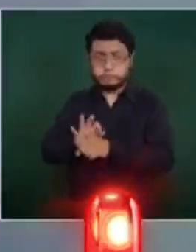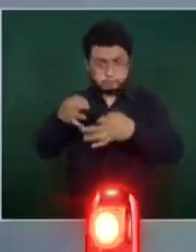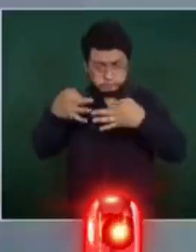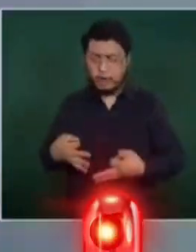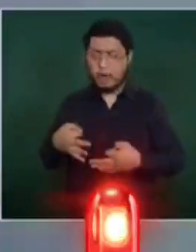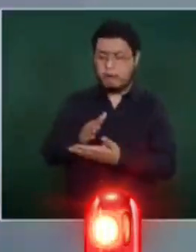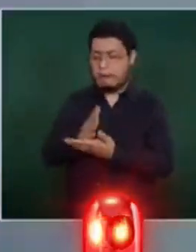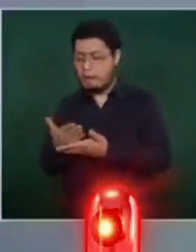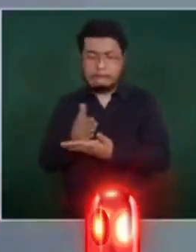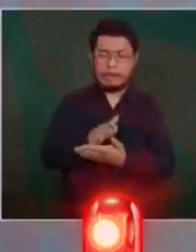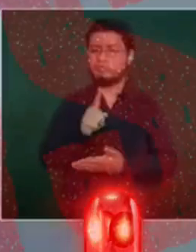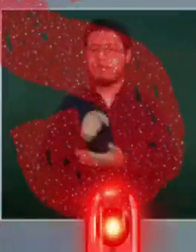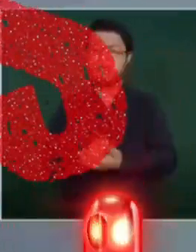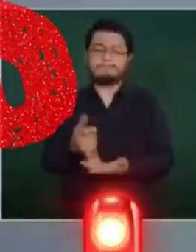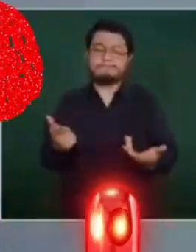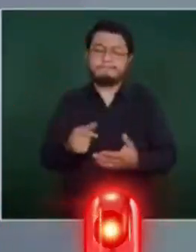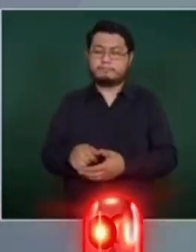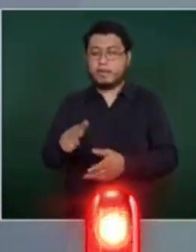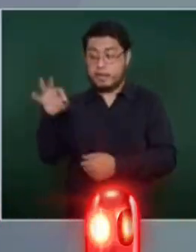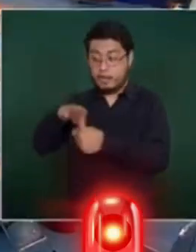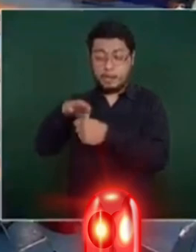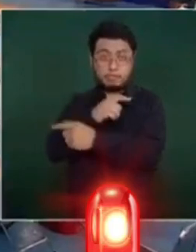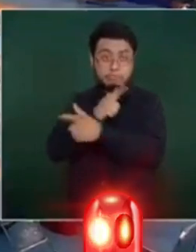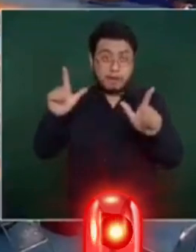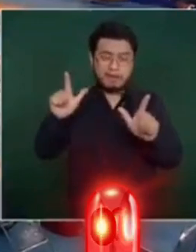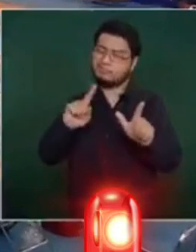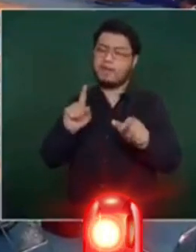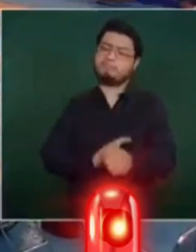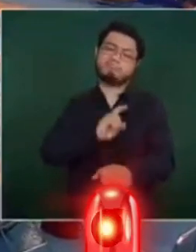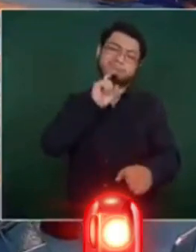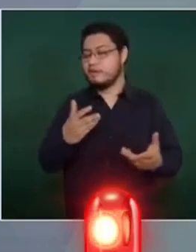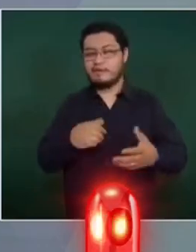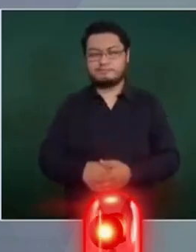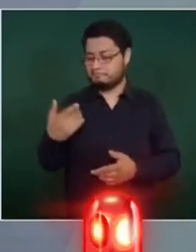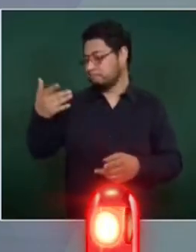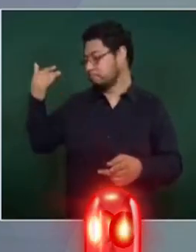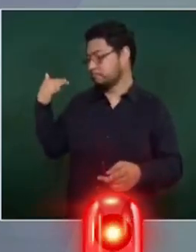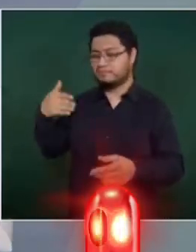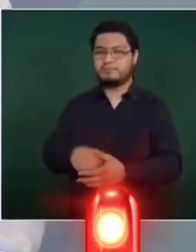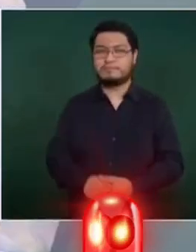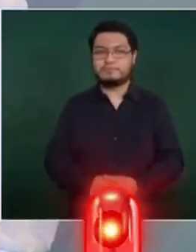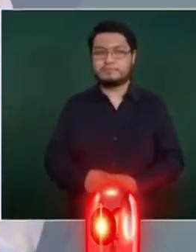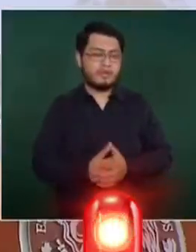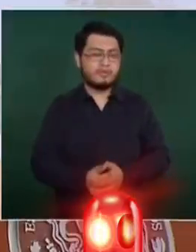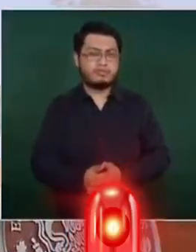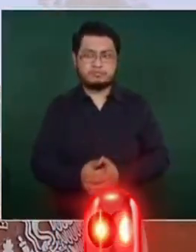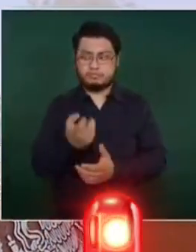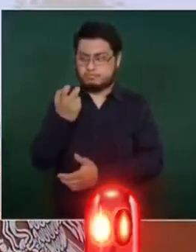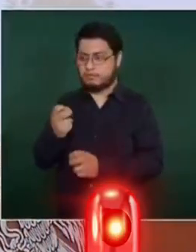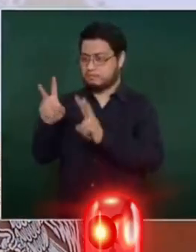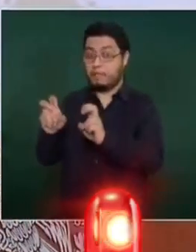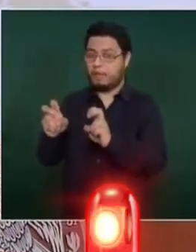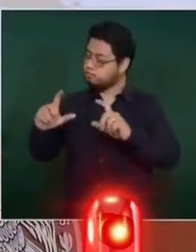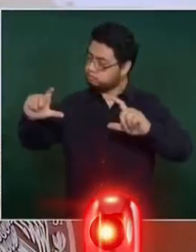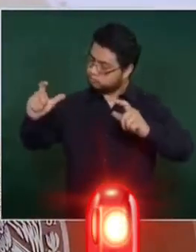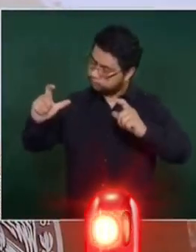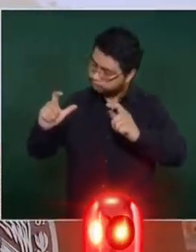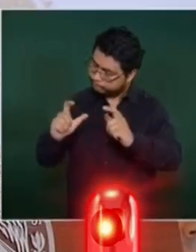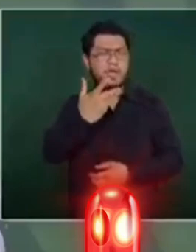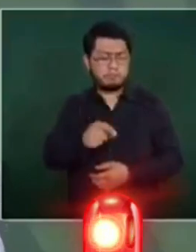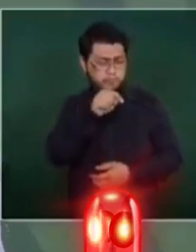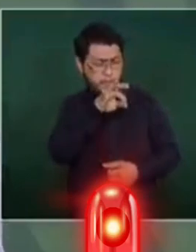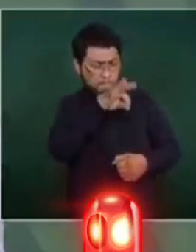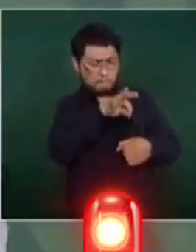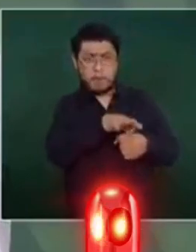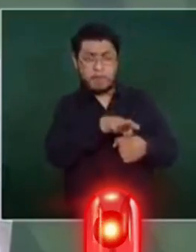imparcialidad, elecciones limpias, libres, forman parte del fraude electoral. Entonces, queremos que se acaben los fraudes